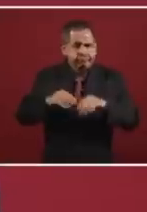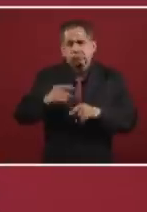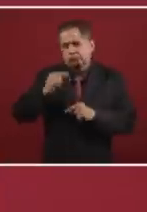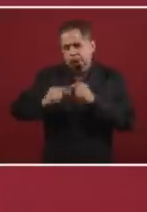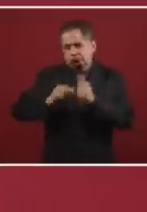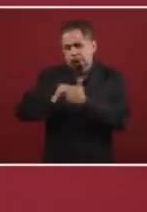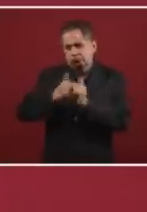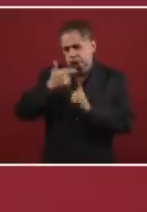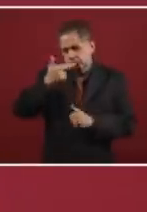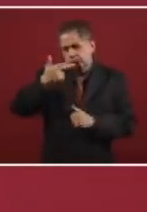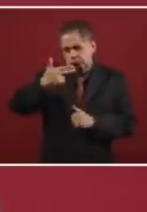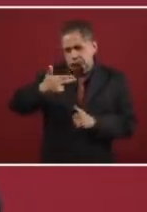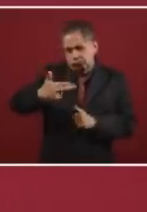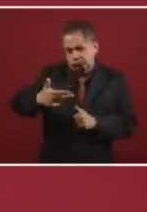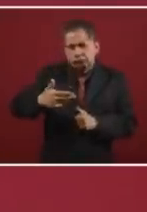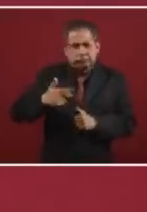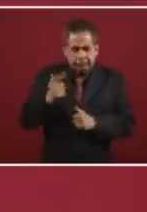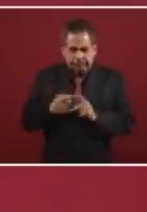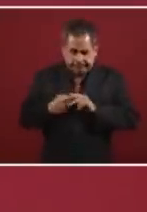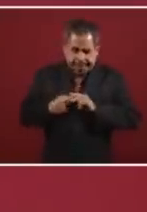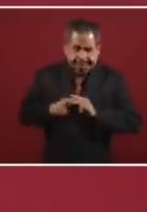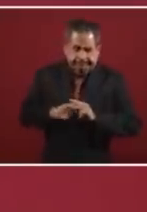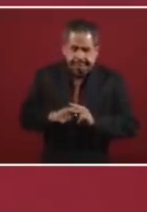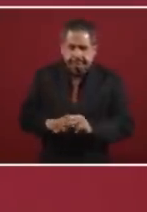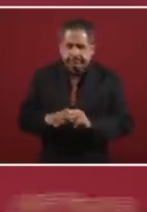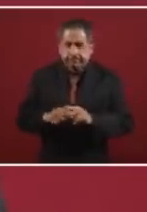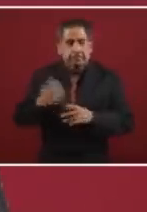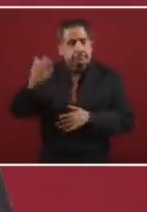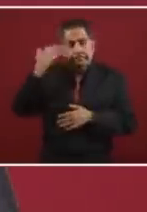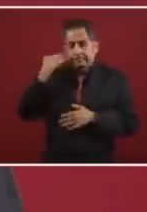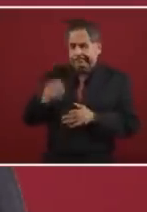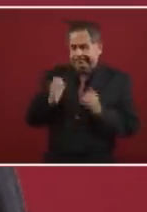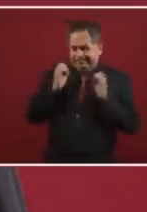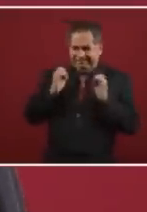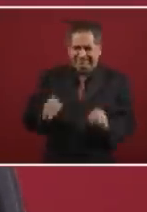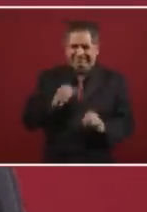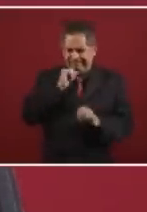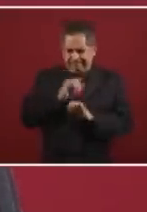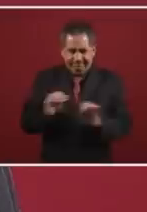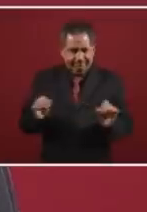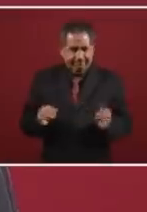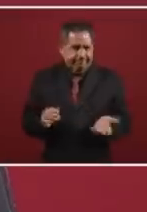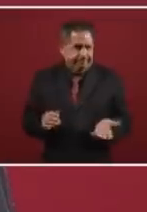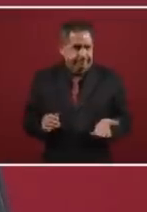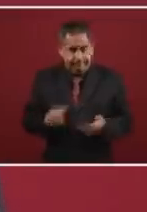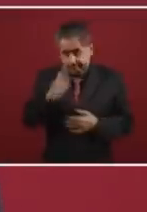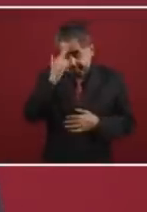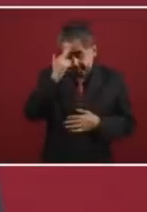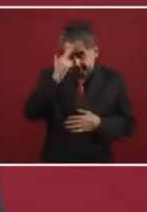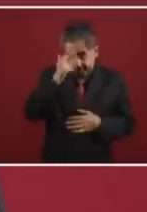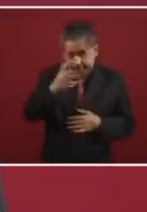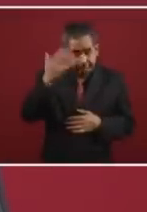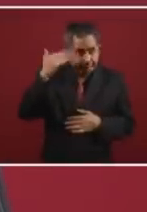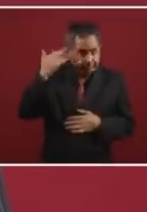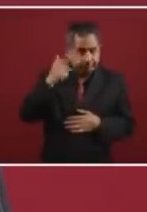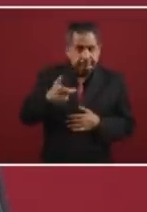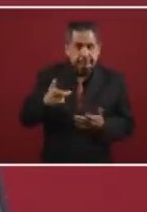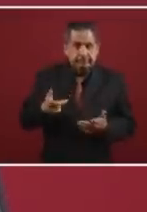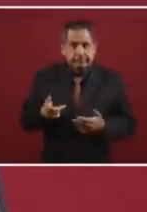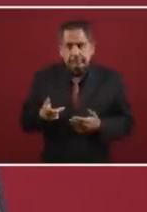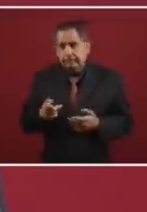estamos empezando no había nada de eso se acuerdan ustedes que